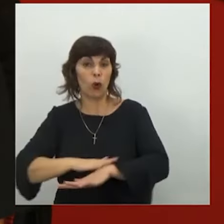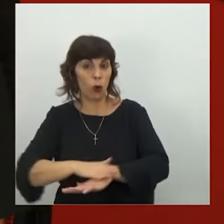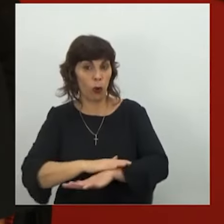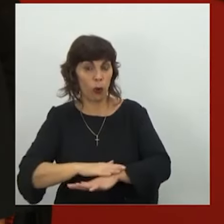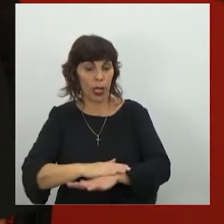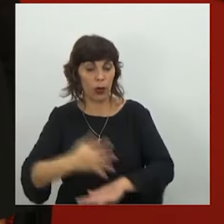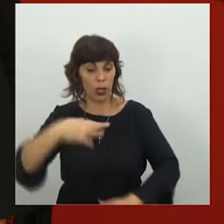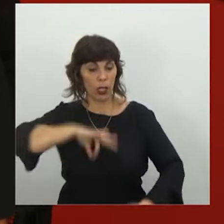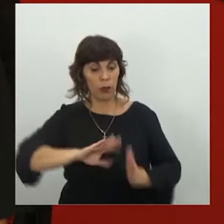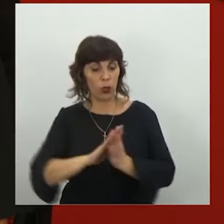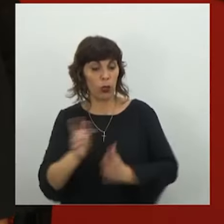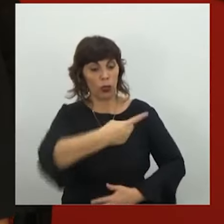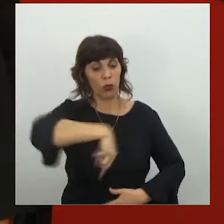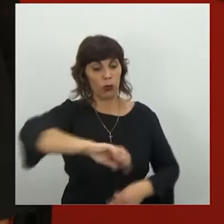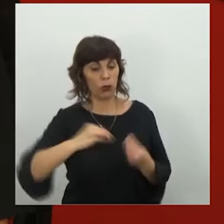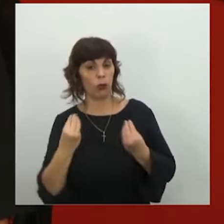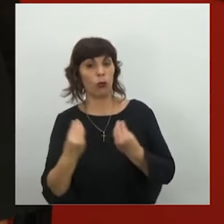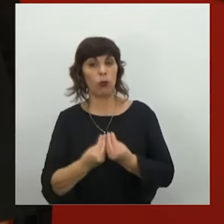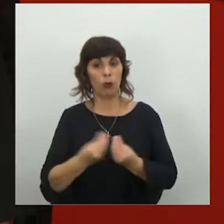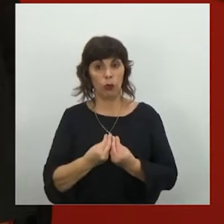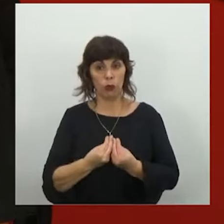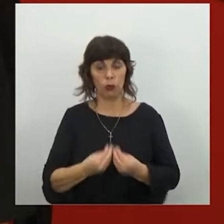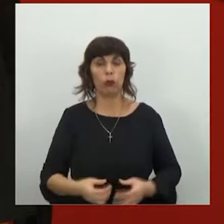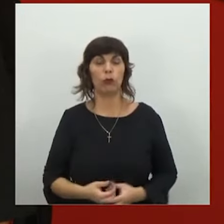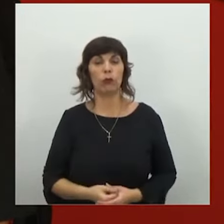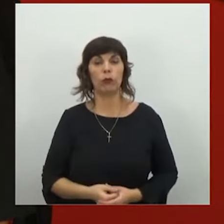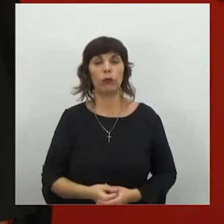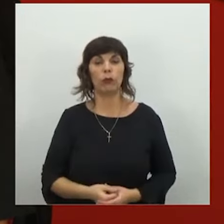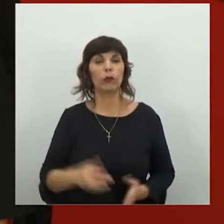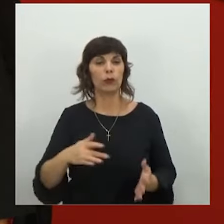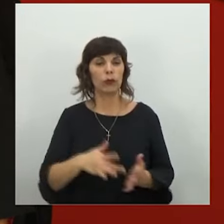nosotros. ¿Sabes, querido oyente?